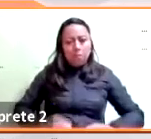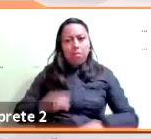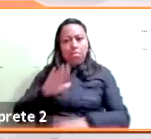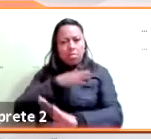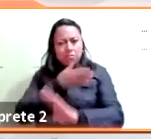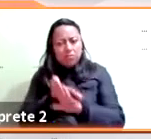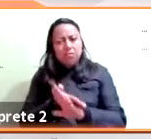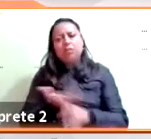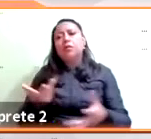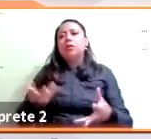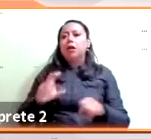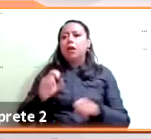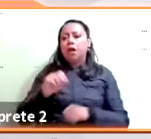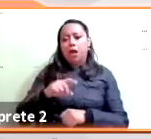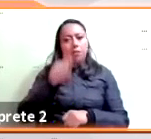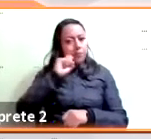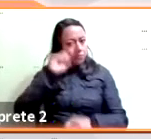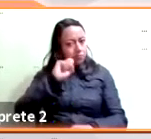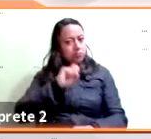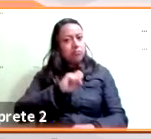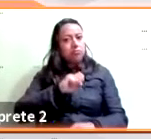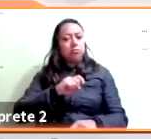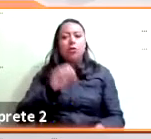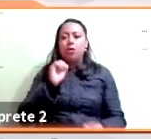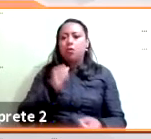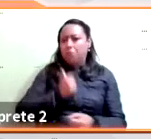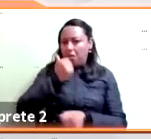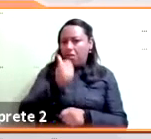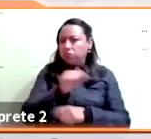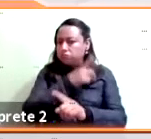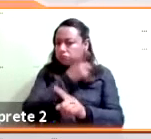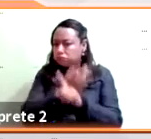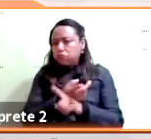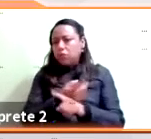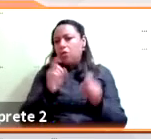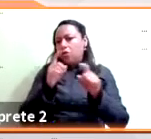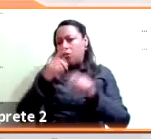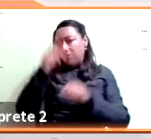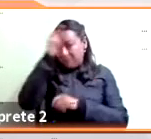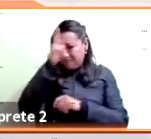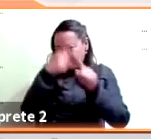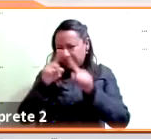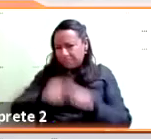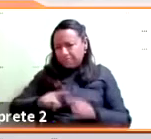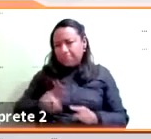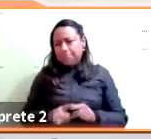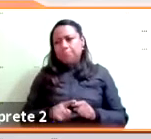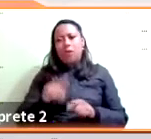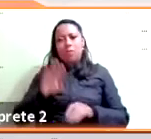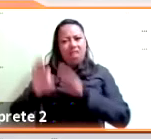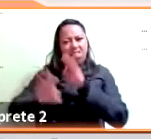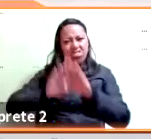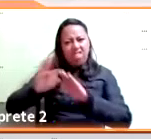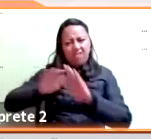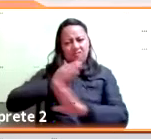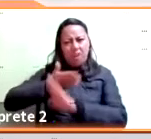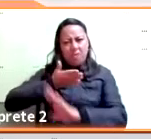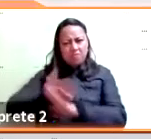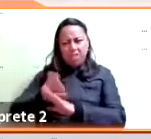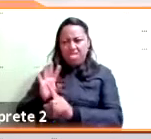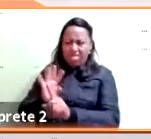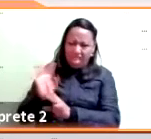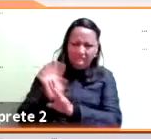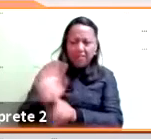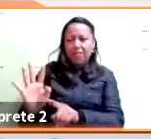económica, psicológica o social a través de los mecanismos de amenazas, intimidación, maltrato, persecución,